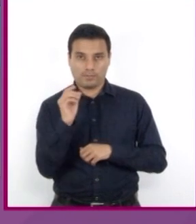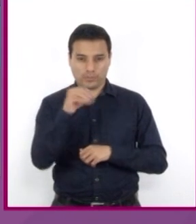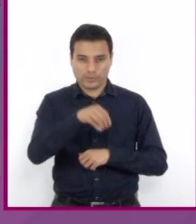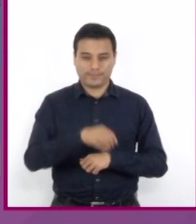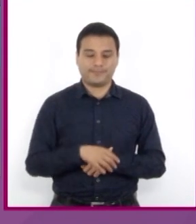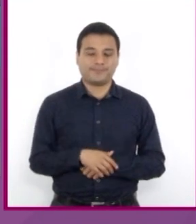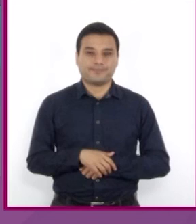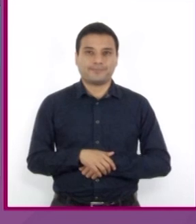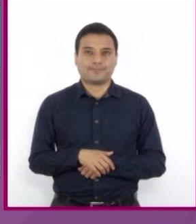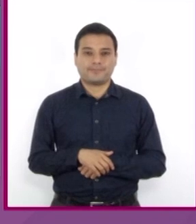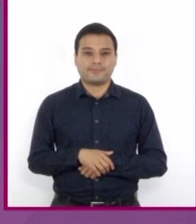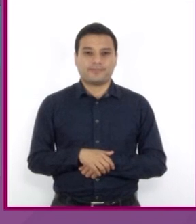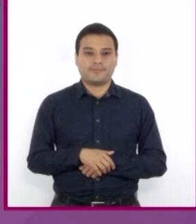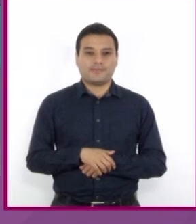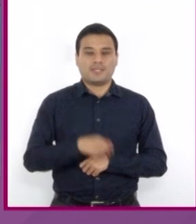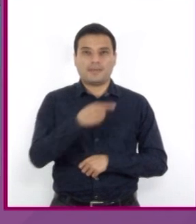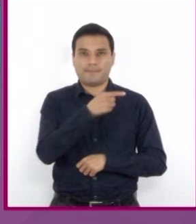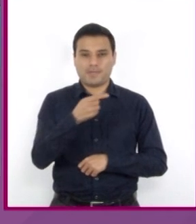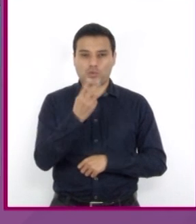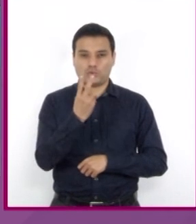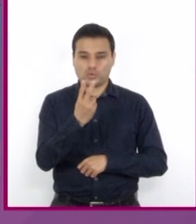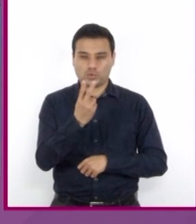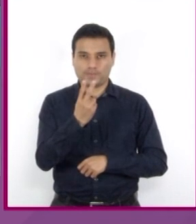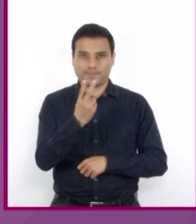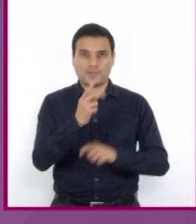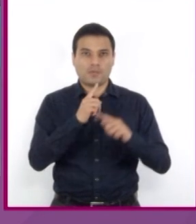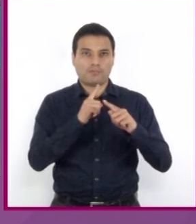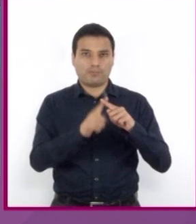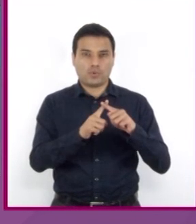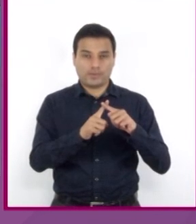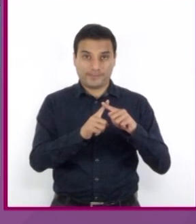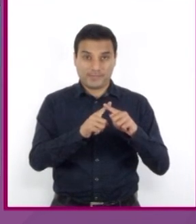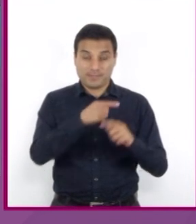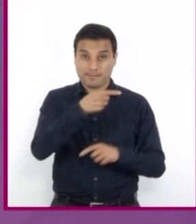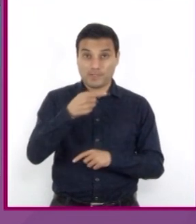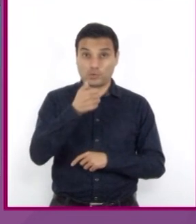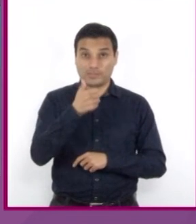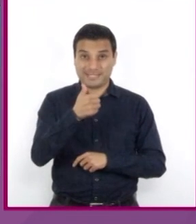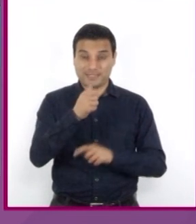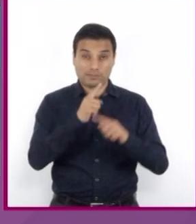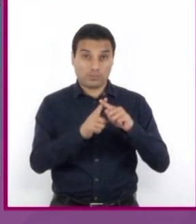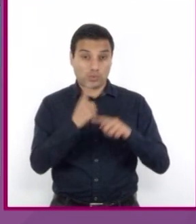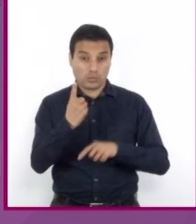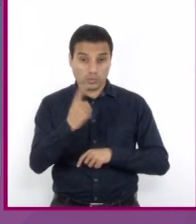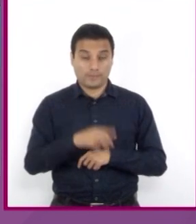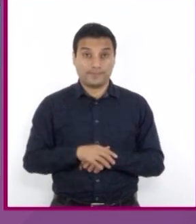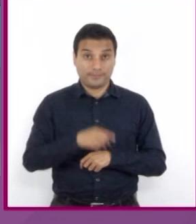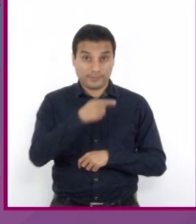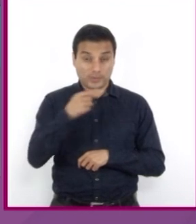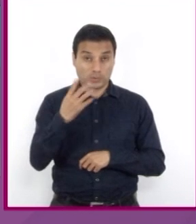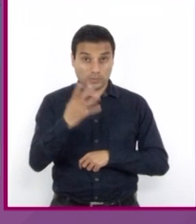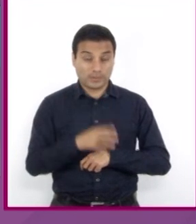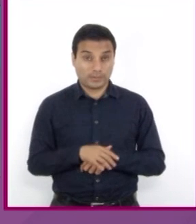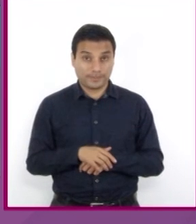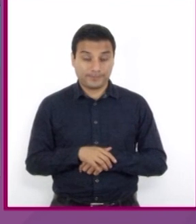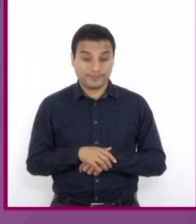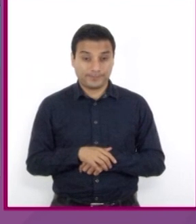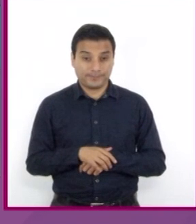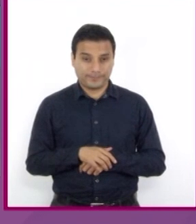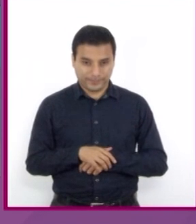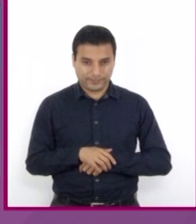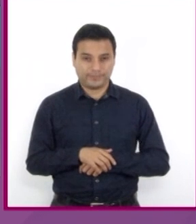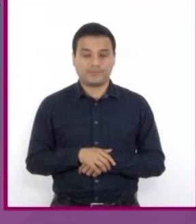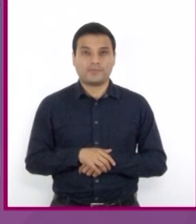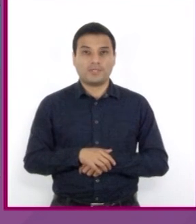1, tenemos 2 negativo, que multiplica a 6 negativo por 1 menos 4, se tiene